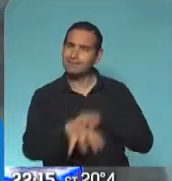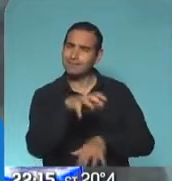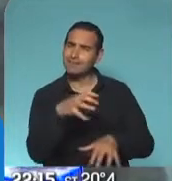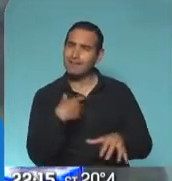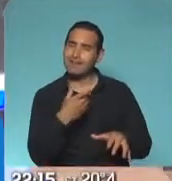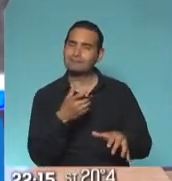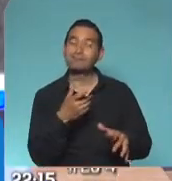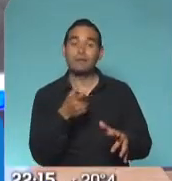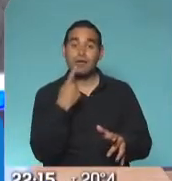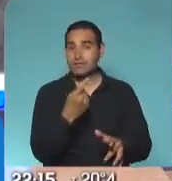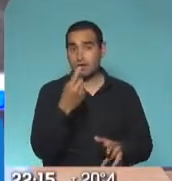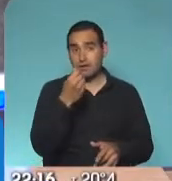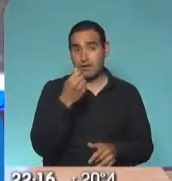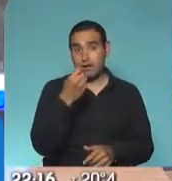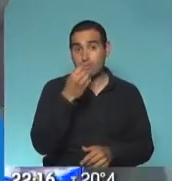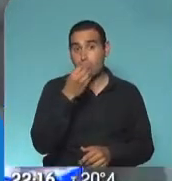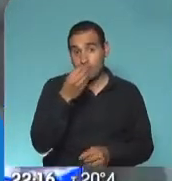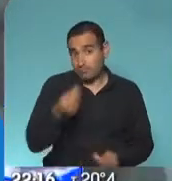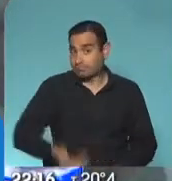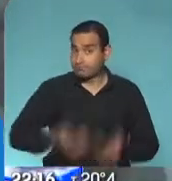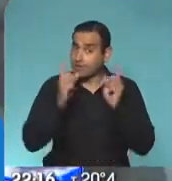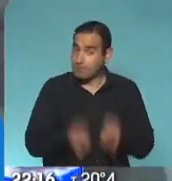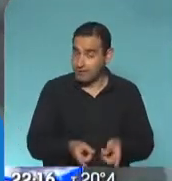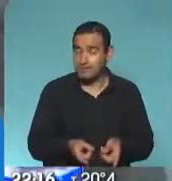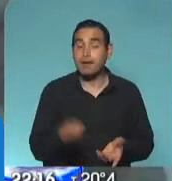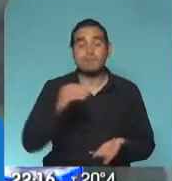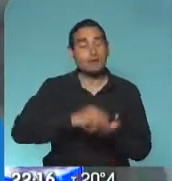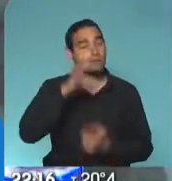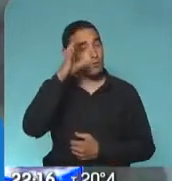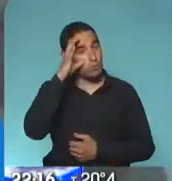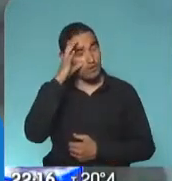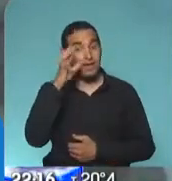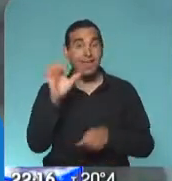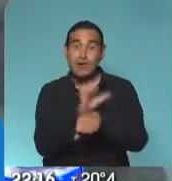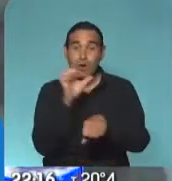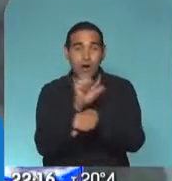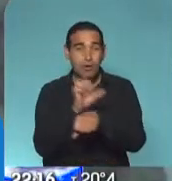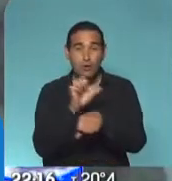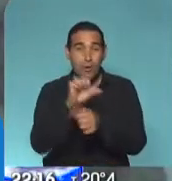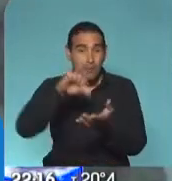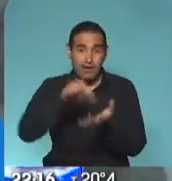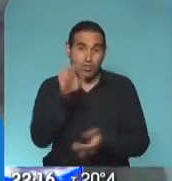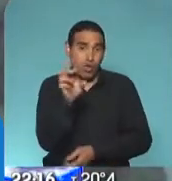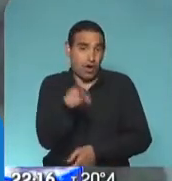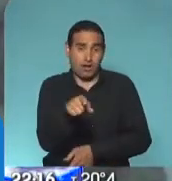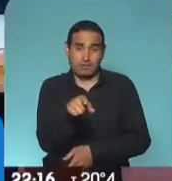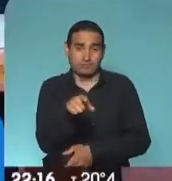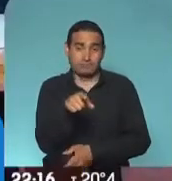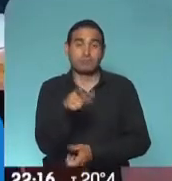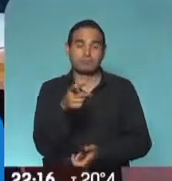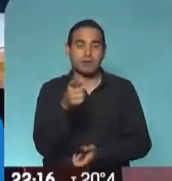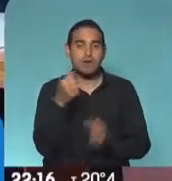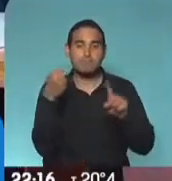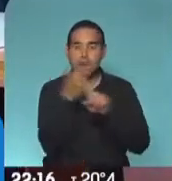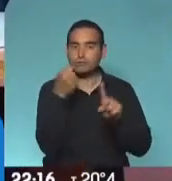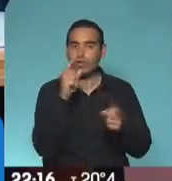muy fuerte alza del precio de los alimentos. Pero recordemos además que Ecuador es un país que está dolarizado. Claro. Con lo cual el impacto es